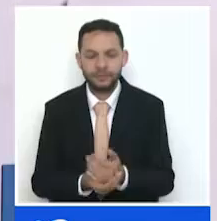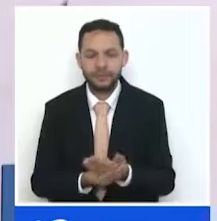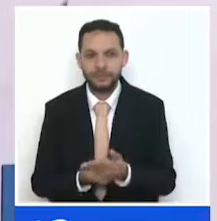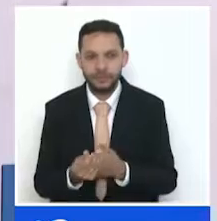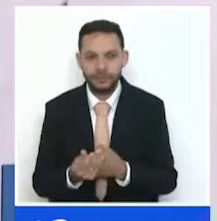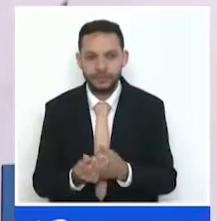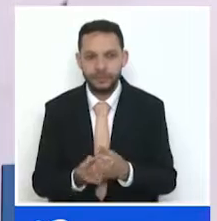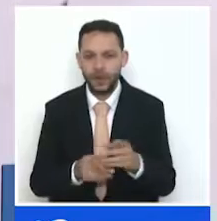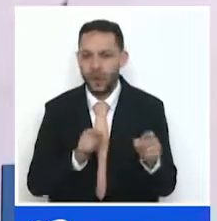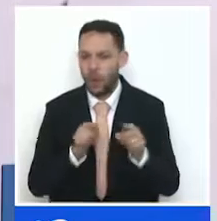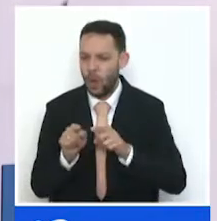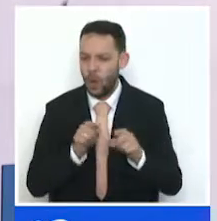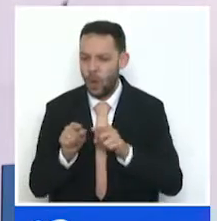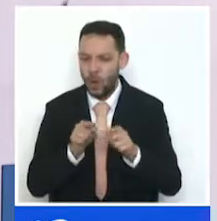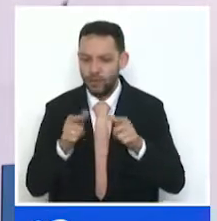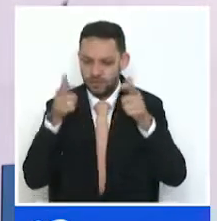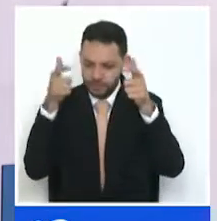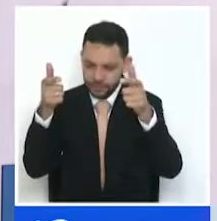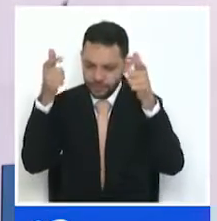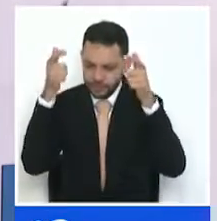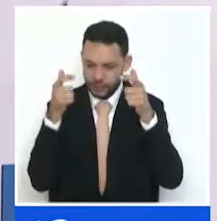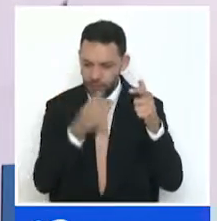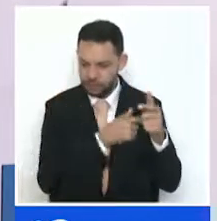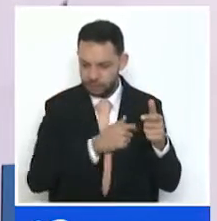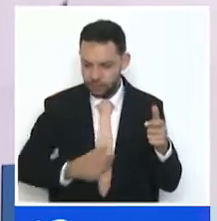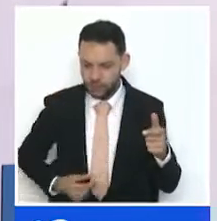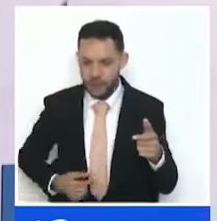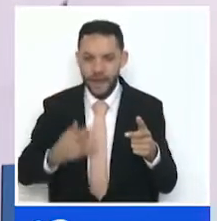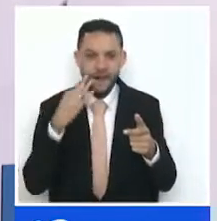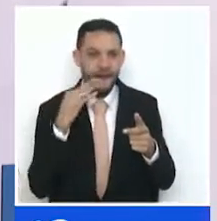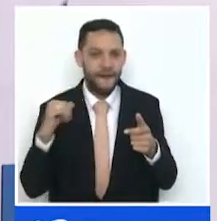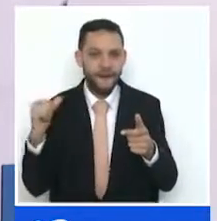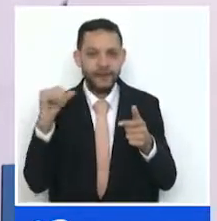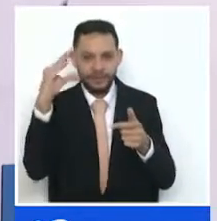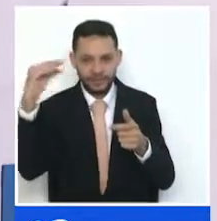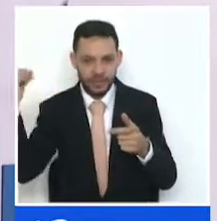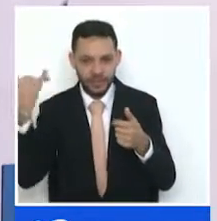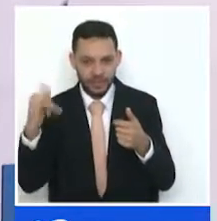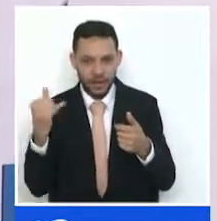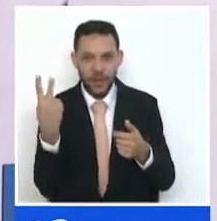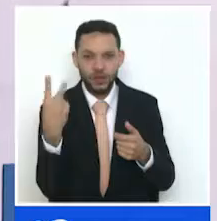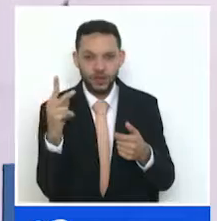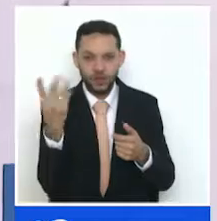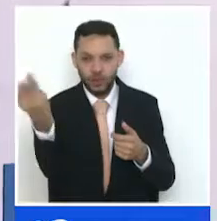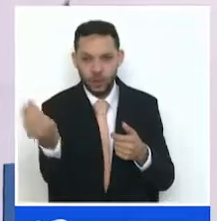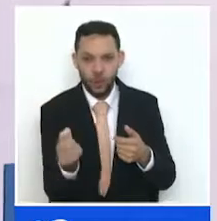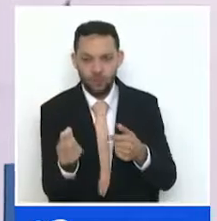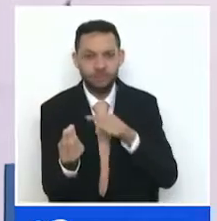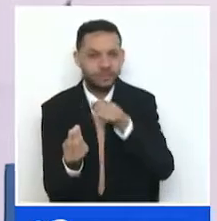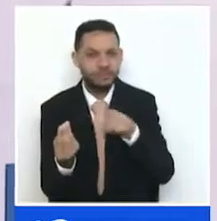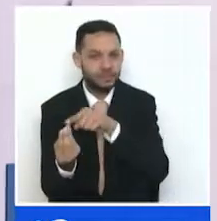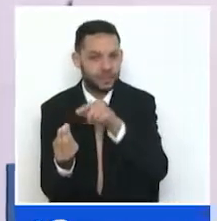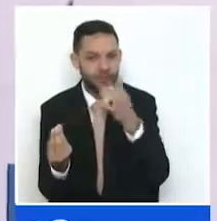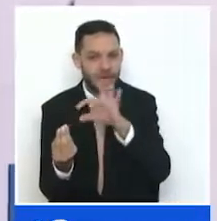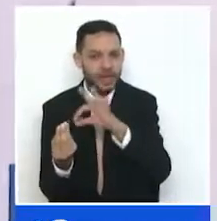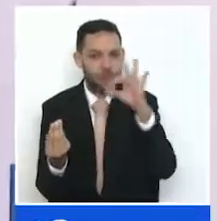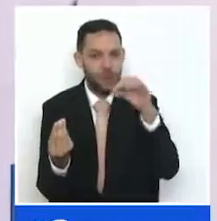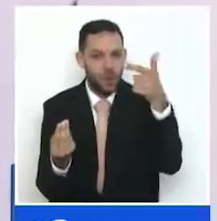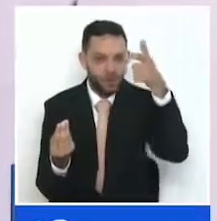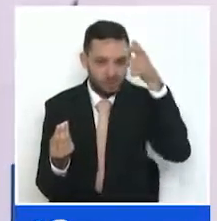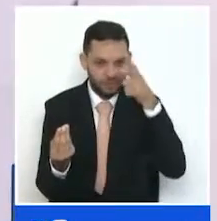En competencia por la corona de señorita, Belleza Quindío ya está en las 12 candidatas oficiales que concursarán para elegir una